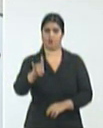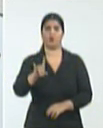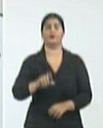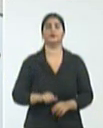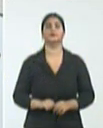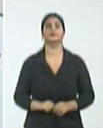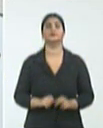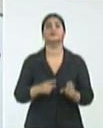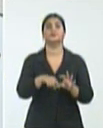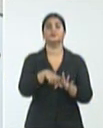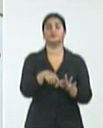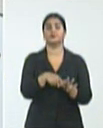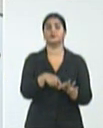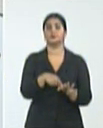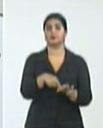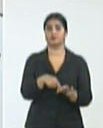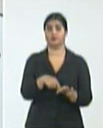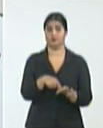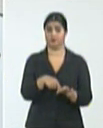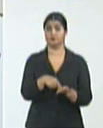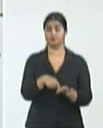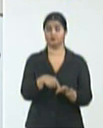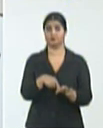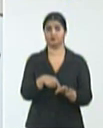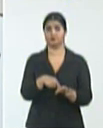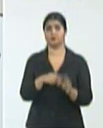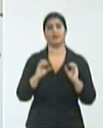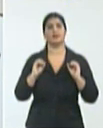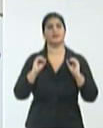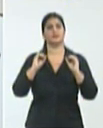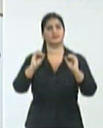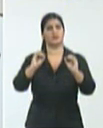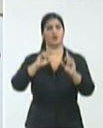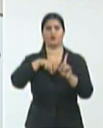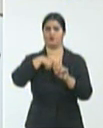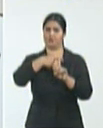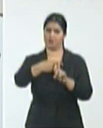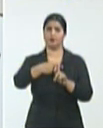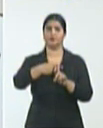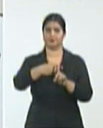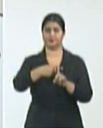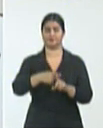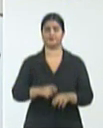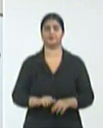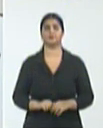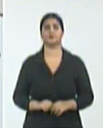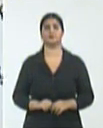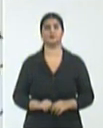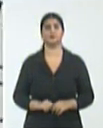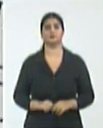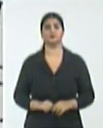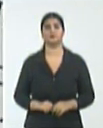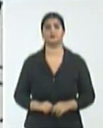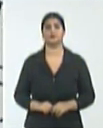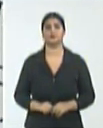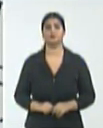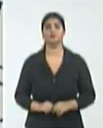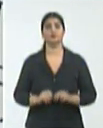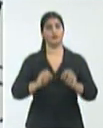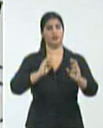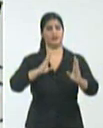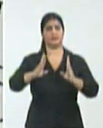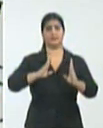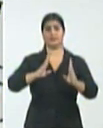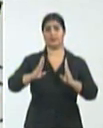municipio especial Isla de la Juventud no diagnostica casos en el día de ayer. El centro, también